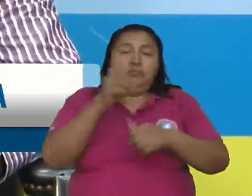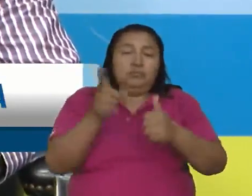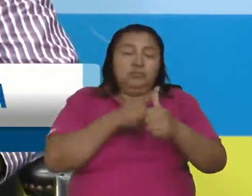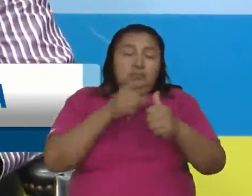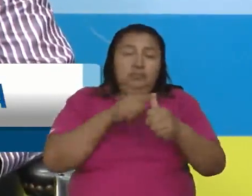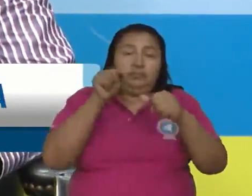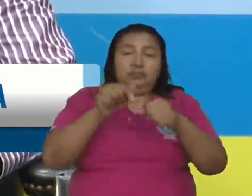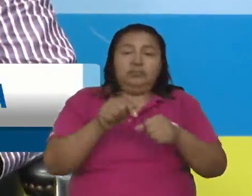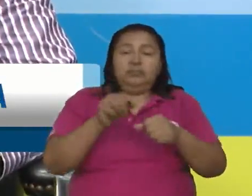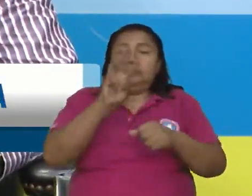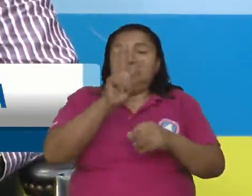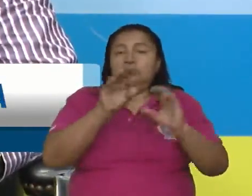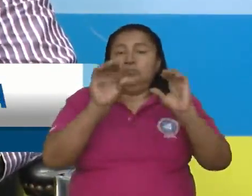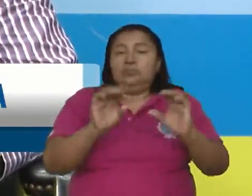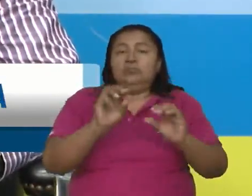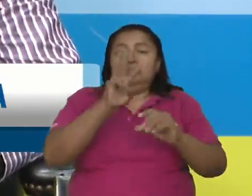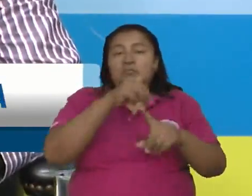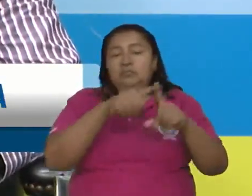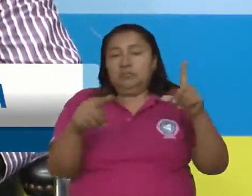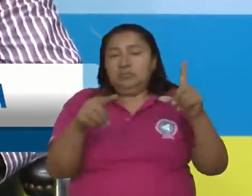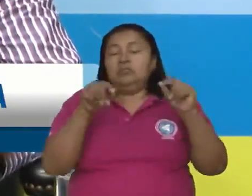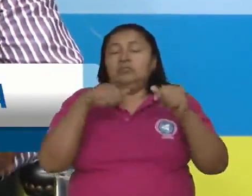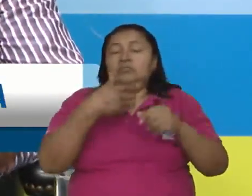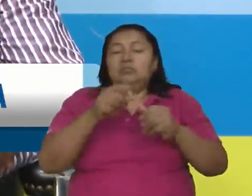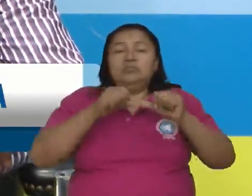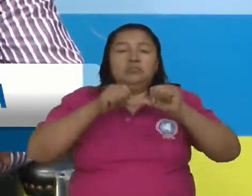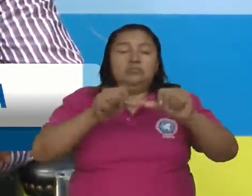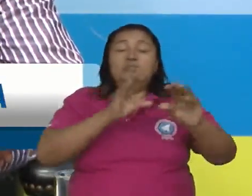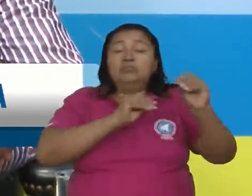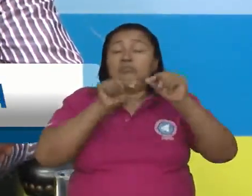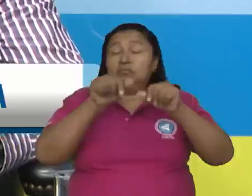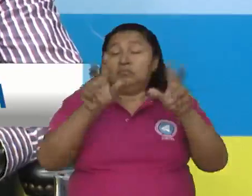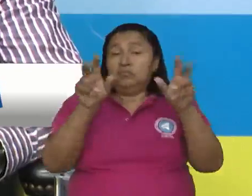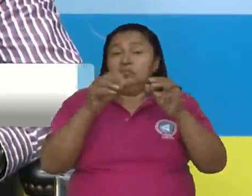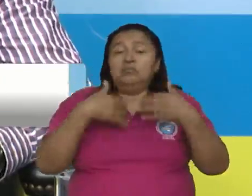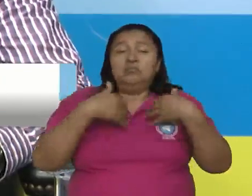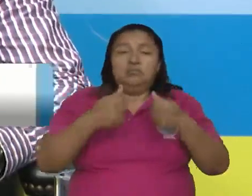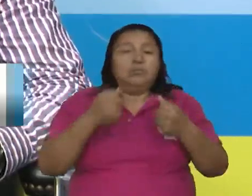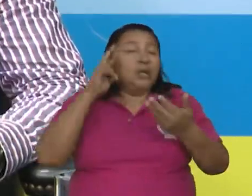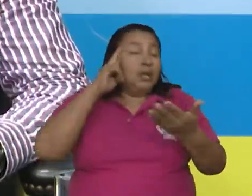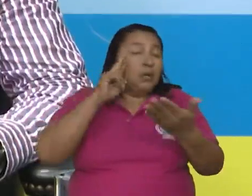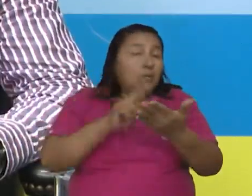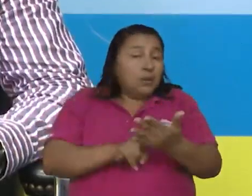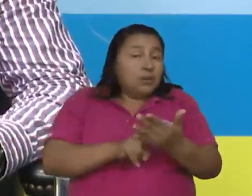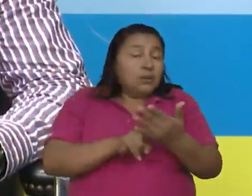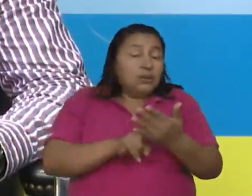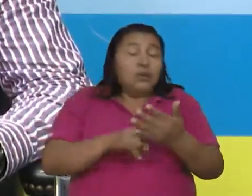permite, 3:00 p.m, 3:30, para seguir conversando sobre temas de salud. Recuerde